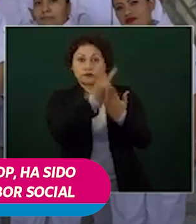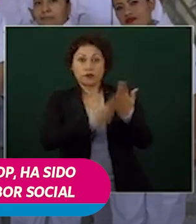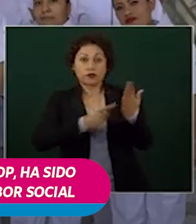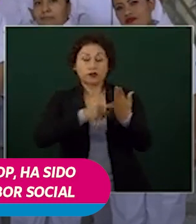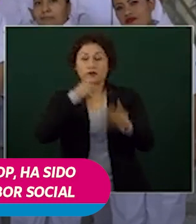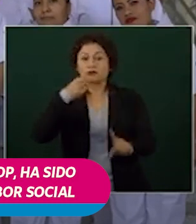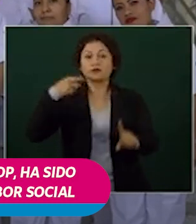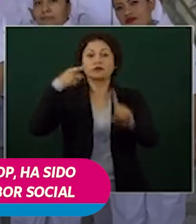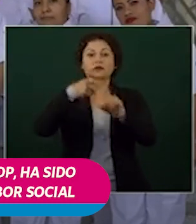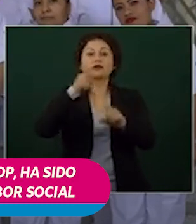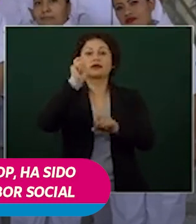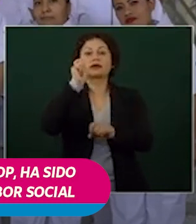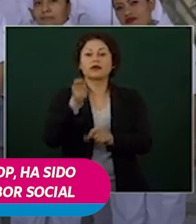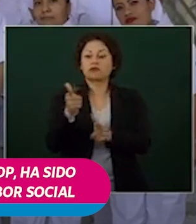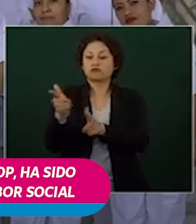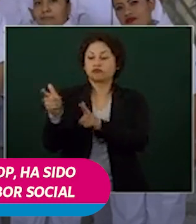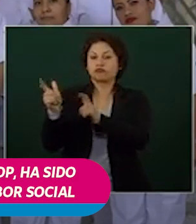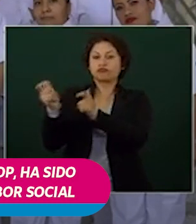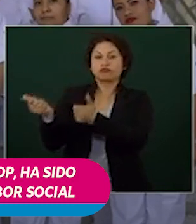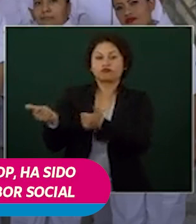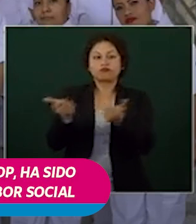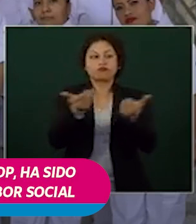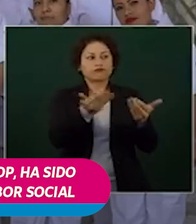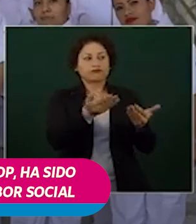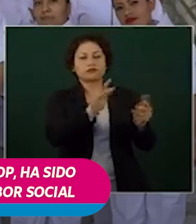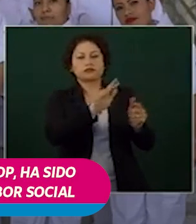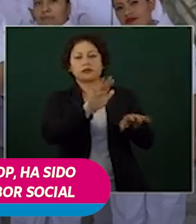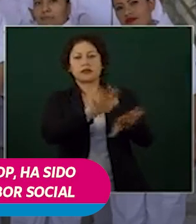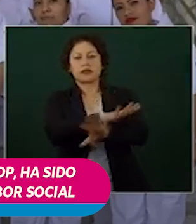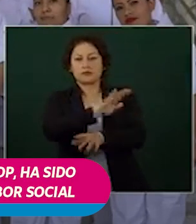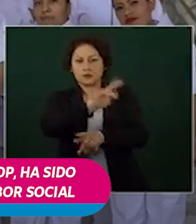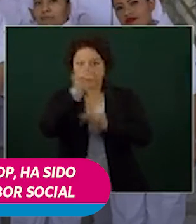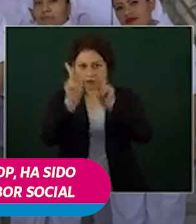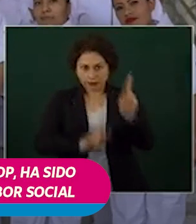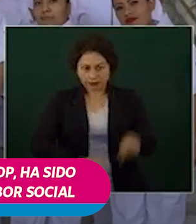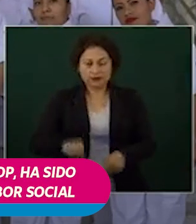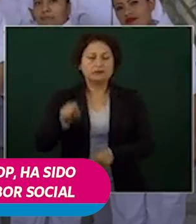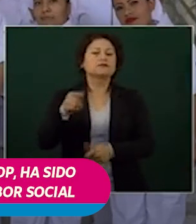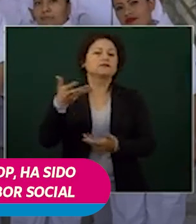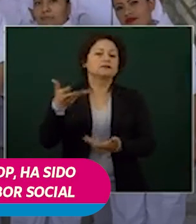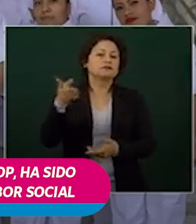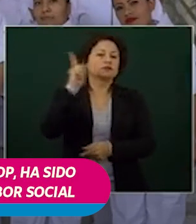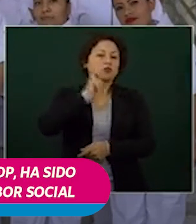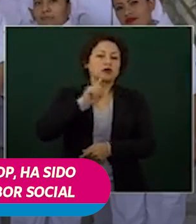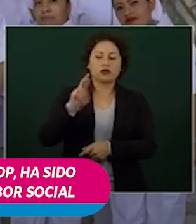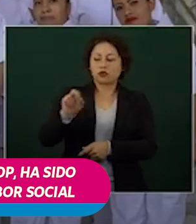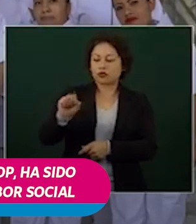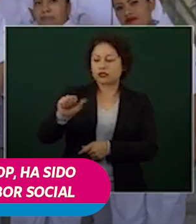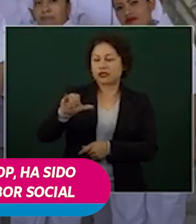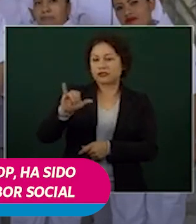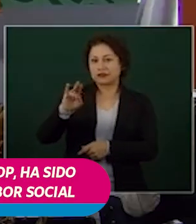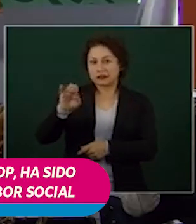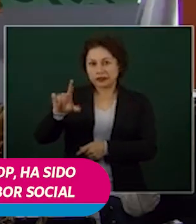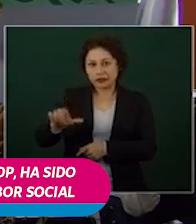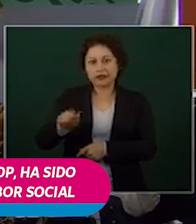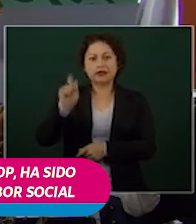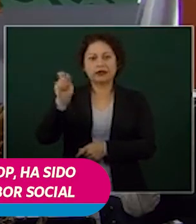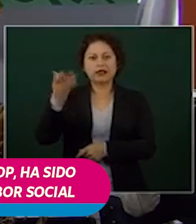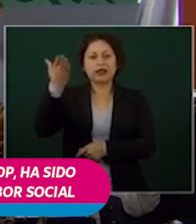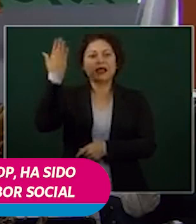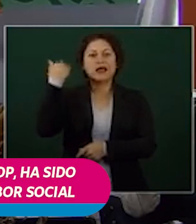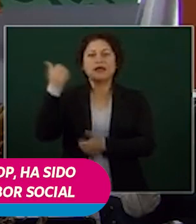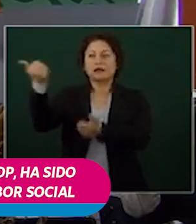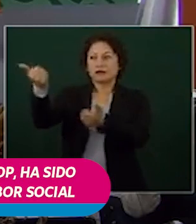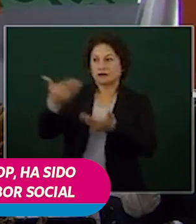Paz, que inició la secretaria Rosa Isela cuando estaba en la ciudad, que cambiamos armas por dinero. Adelante.